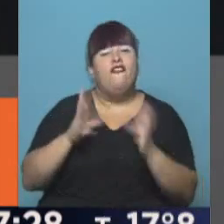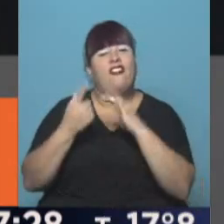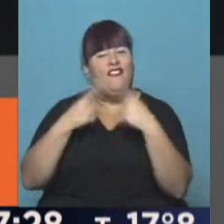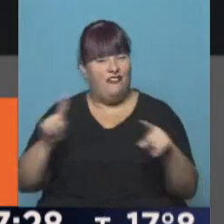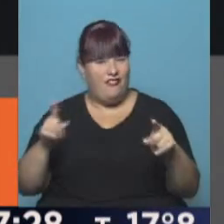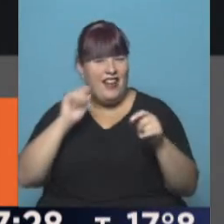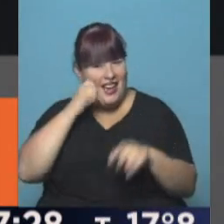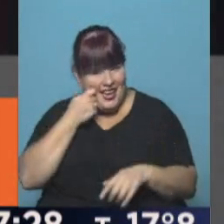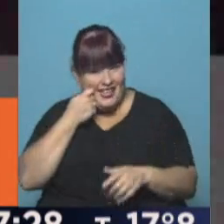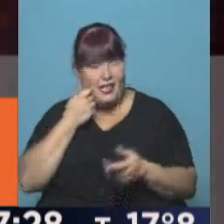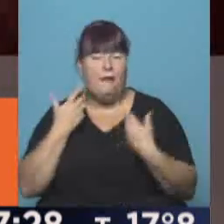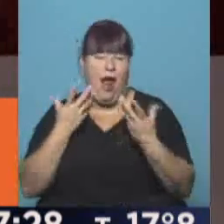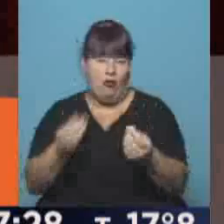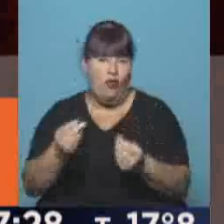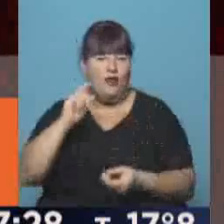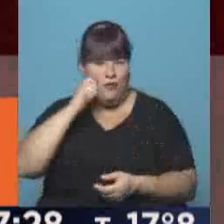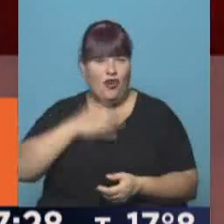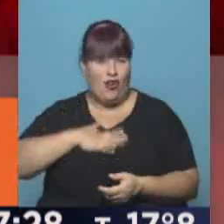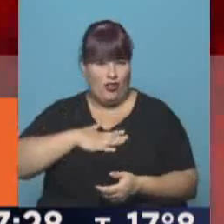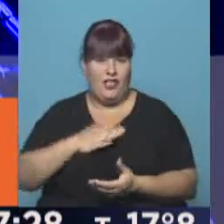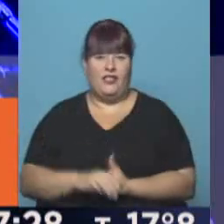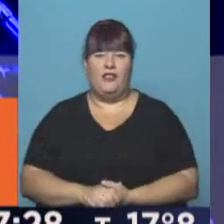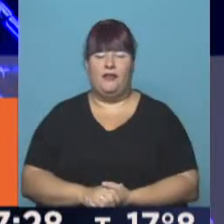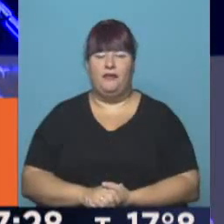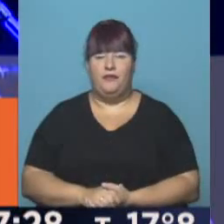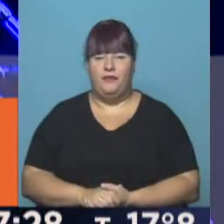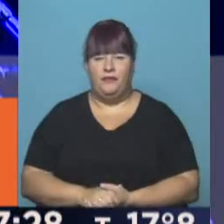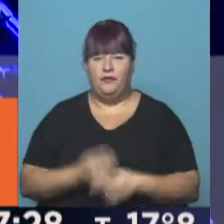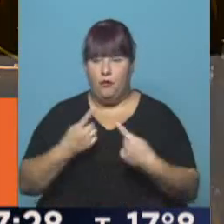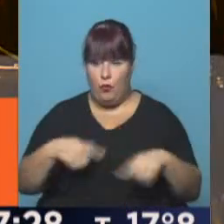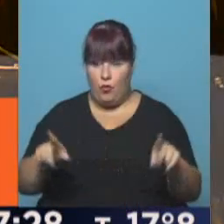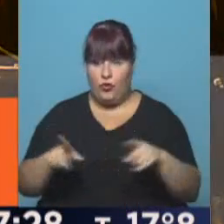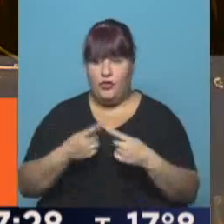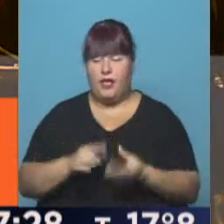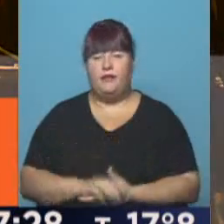bastante lindos, así que fue un placer enorme.